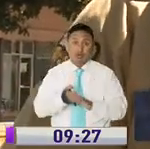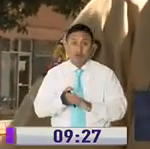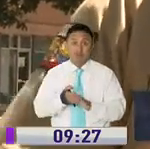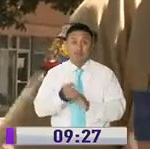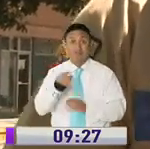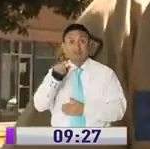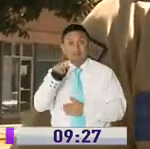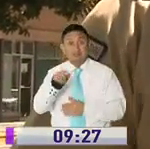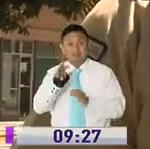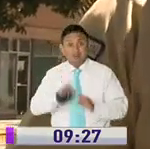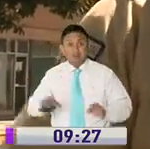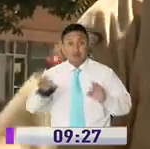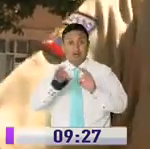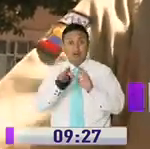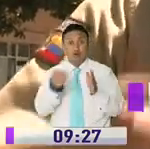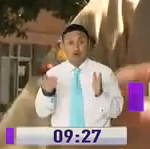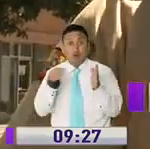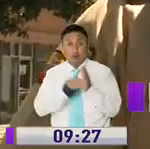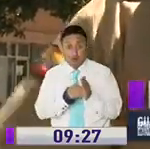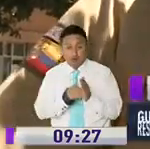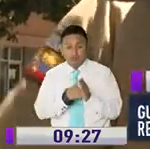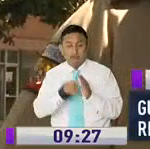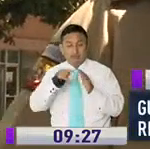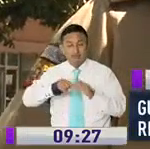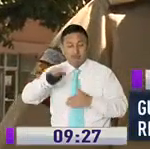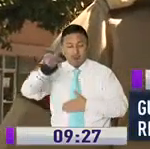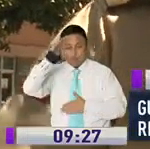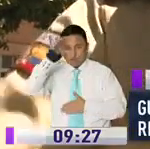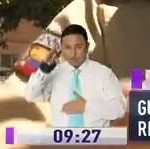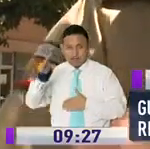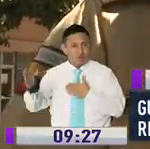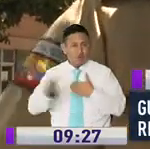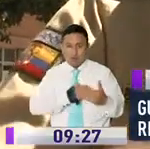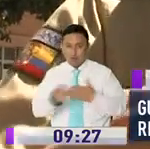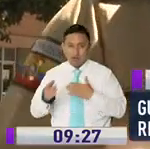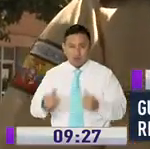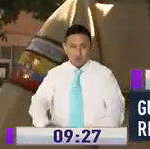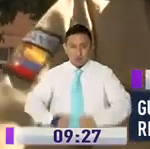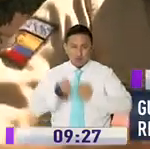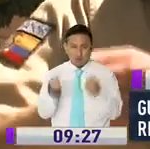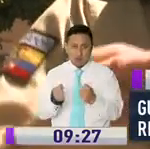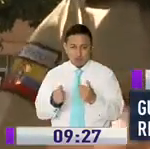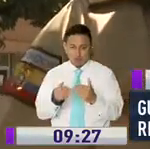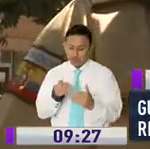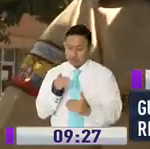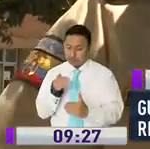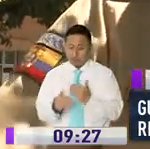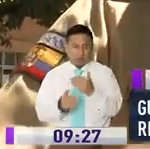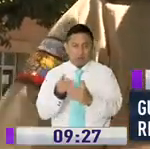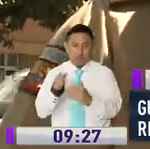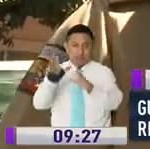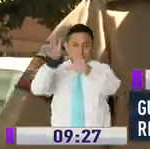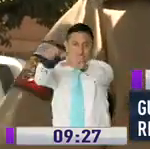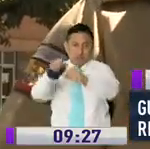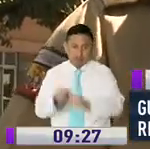es importante nuevamente recalcar: actuará la Policía Nacional con toda la fuerza de la ley, y al hablar de la fuerza